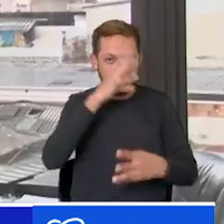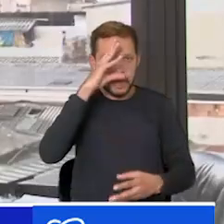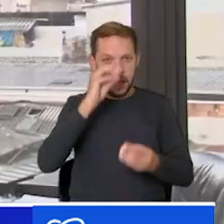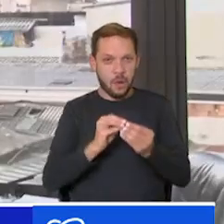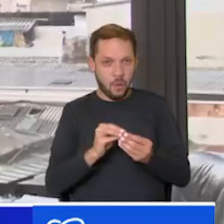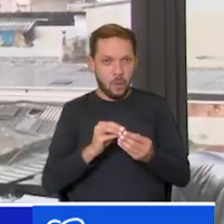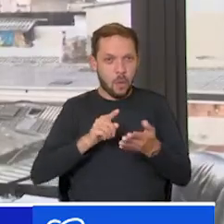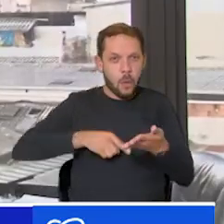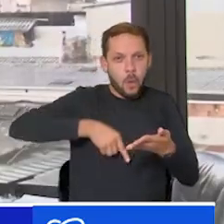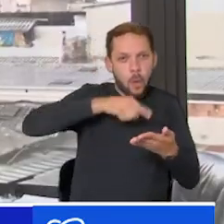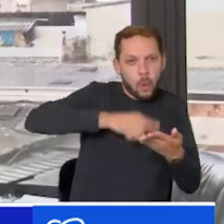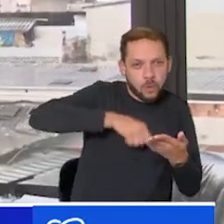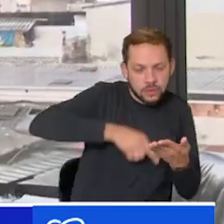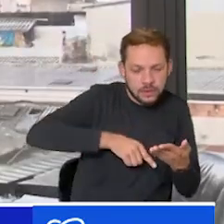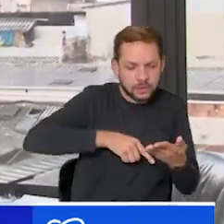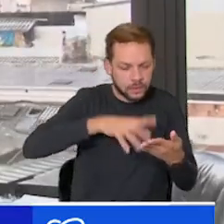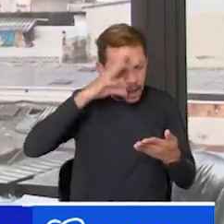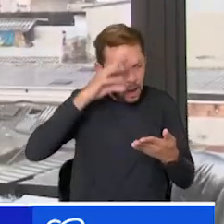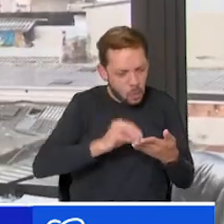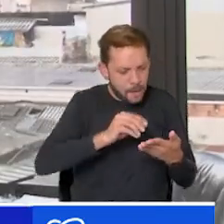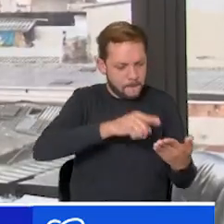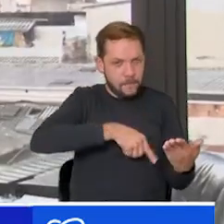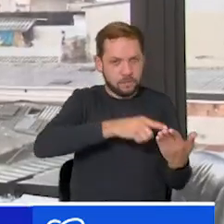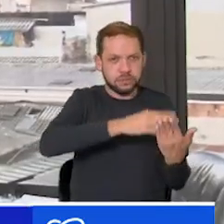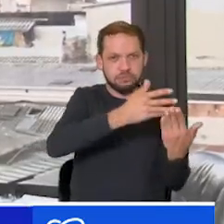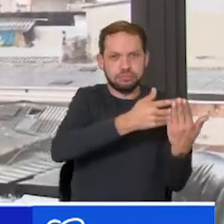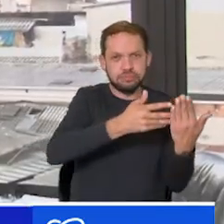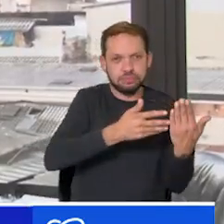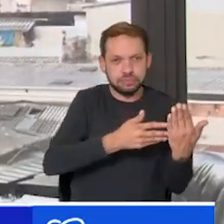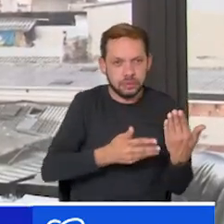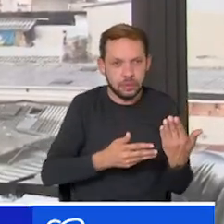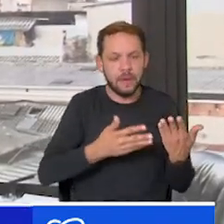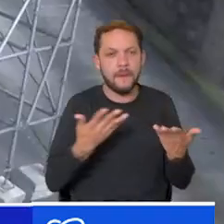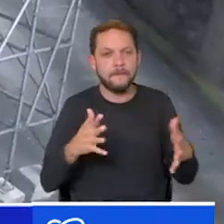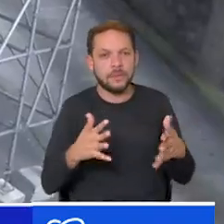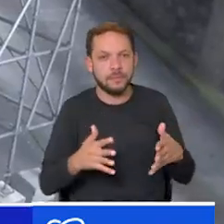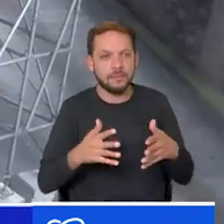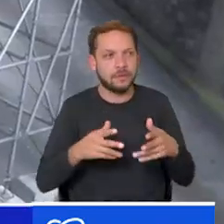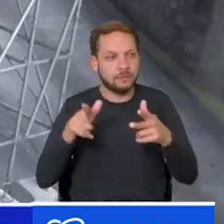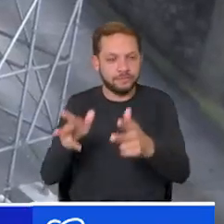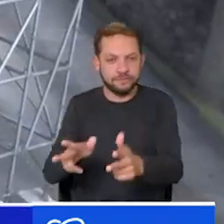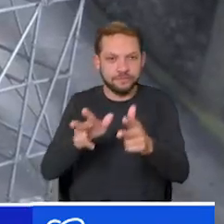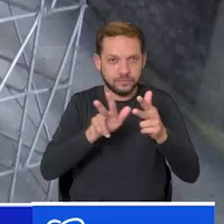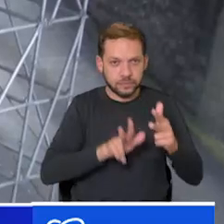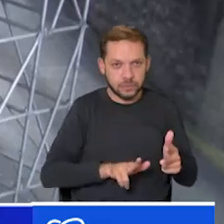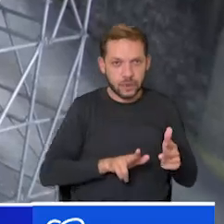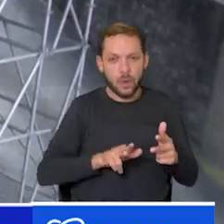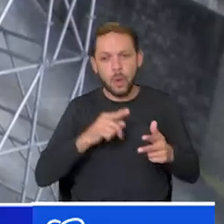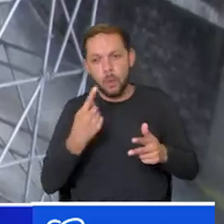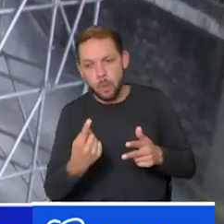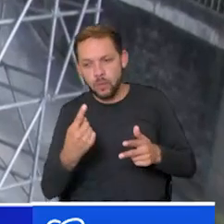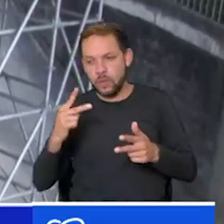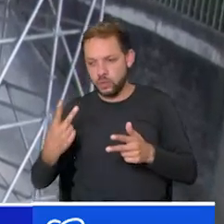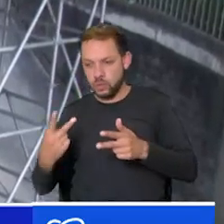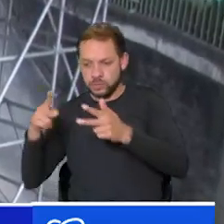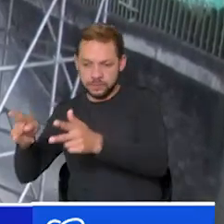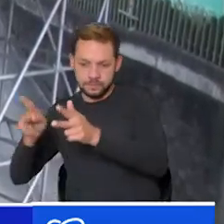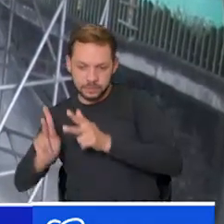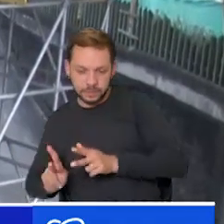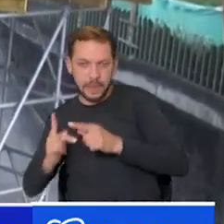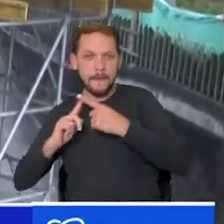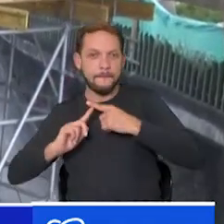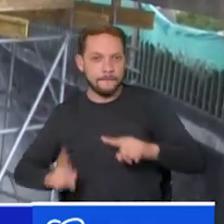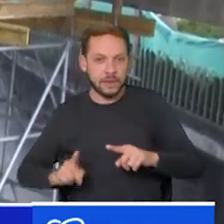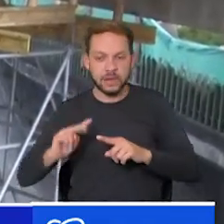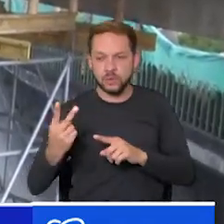ustedes de tal forma que eh ustedes tenían que construirnos dos dos pasarelas la un puente uno y un puente do lastimosamente el